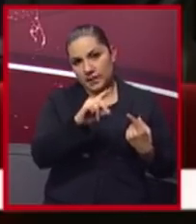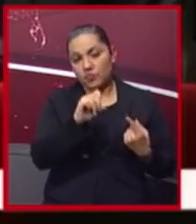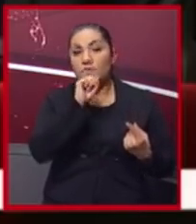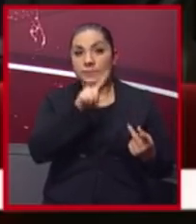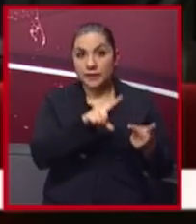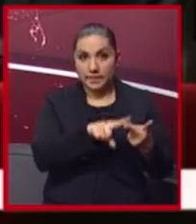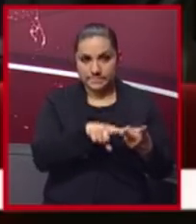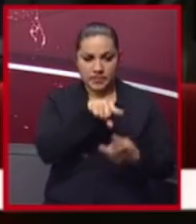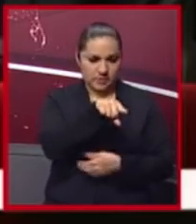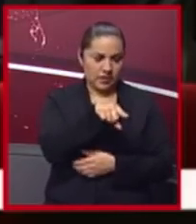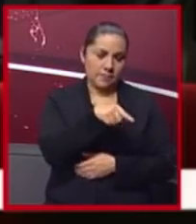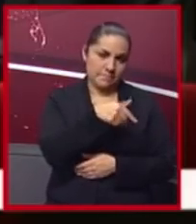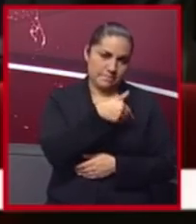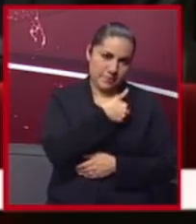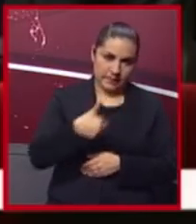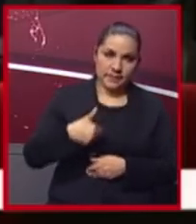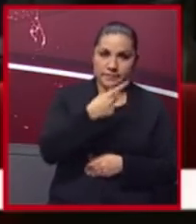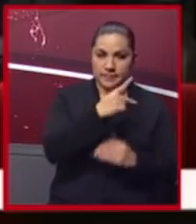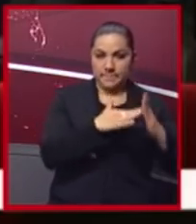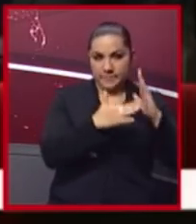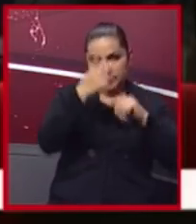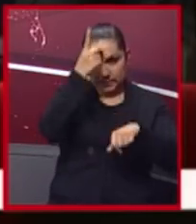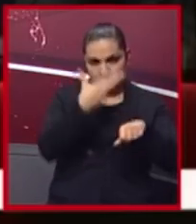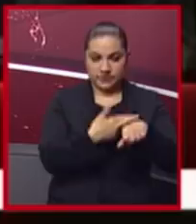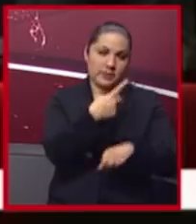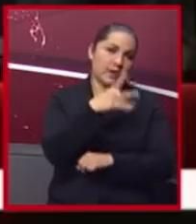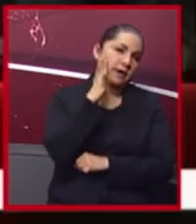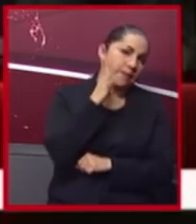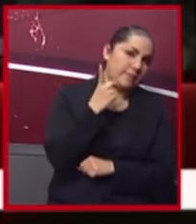que el proyecto será motivo de un intenso debate.